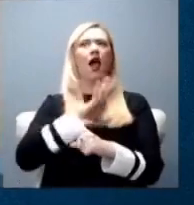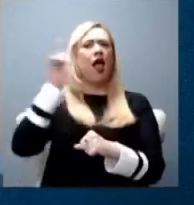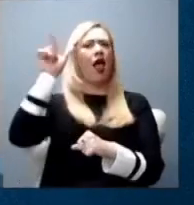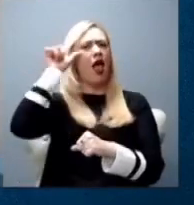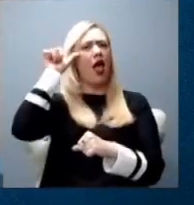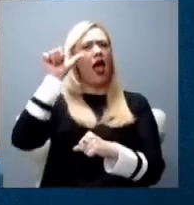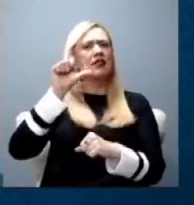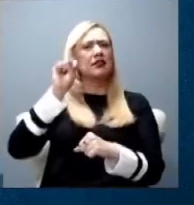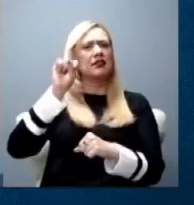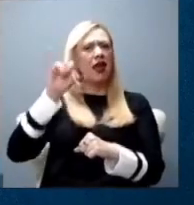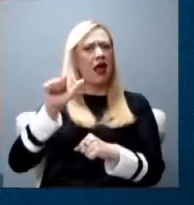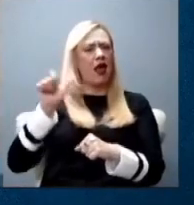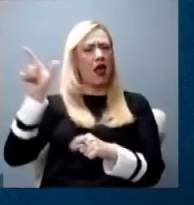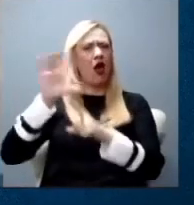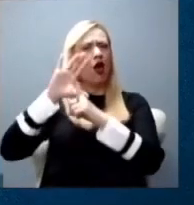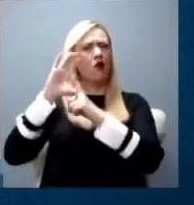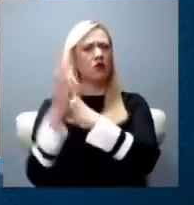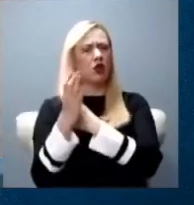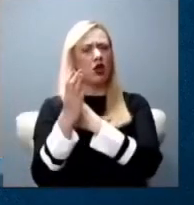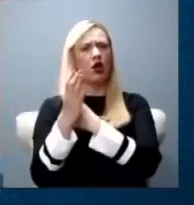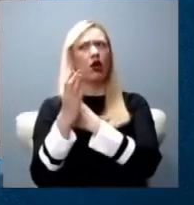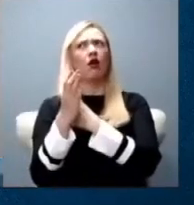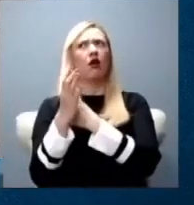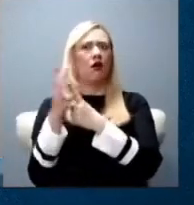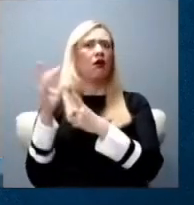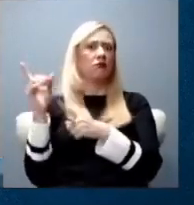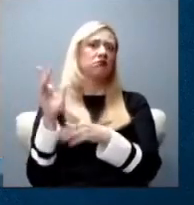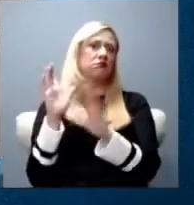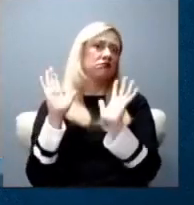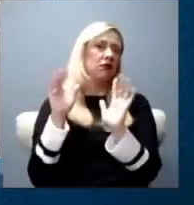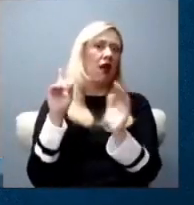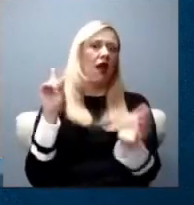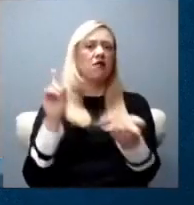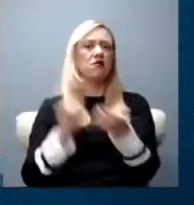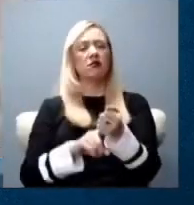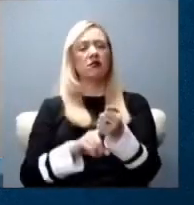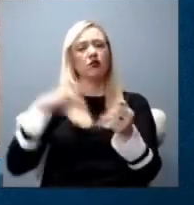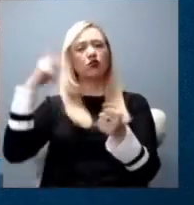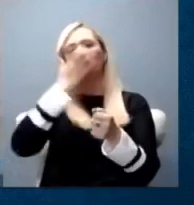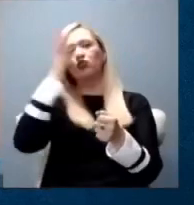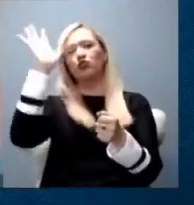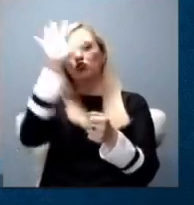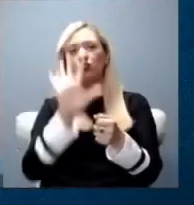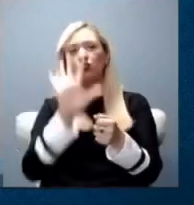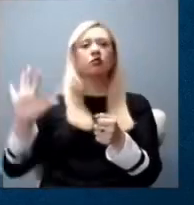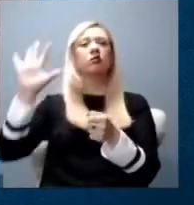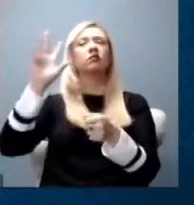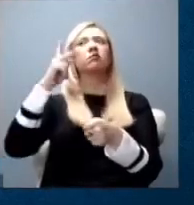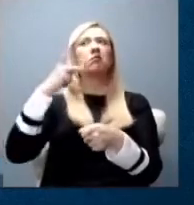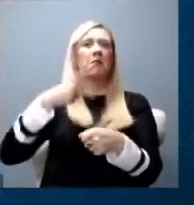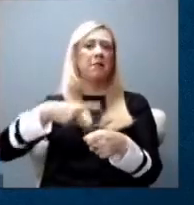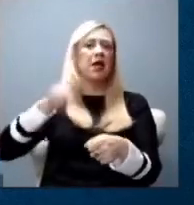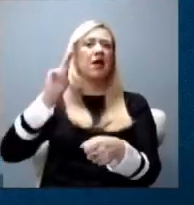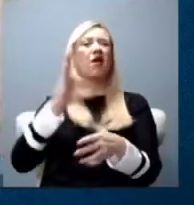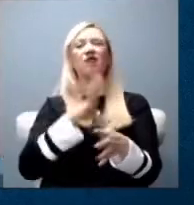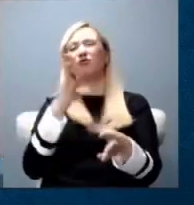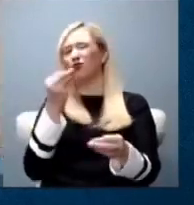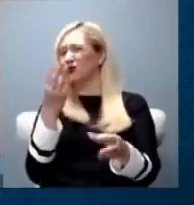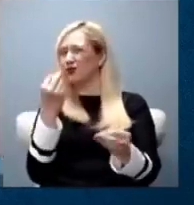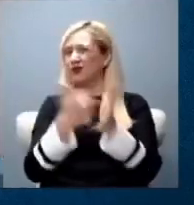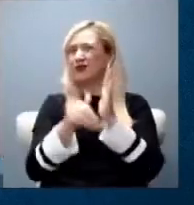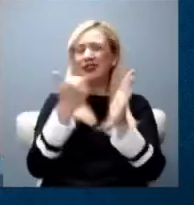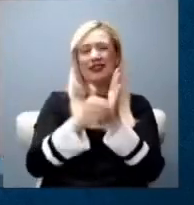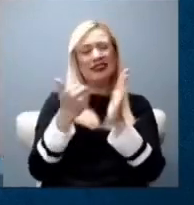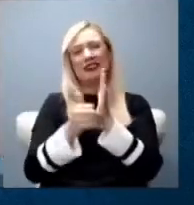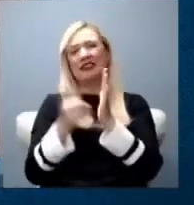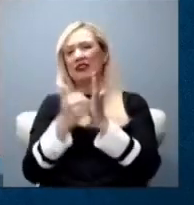comisión intergubernamental que es, digamos, algo incipiente del sistema asiático, pero que en realidad tiene muchísimas deficiencias y no está al mismo nivel